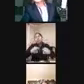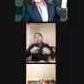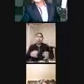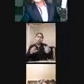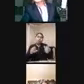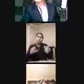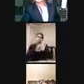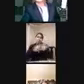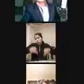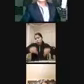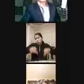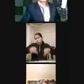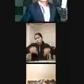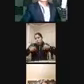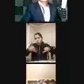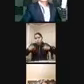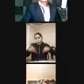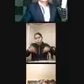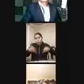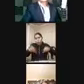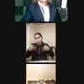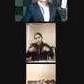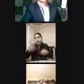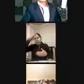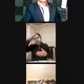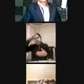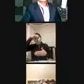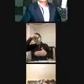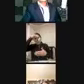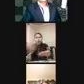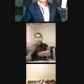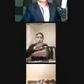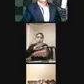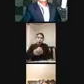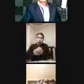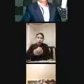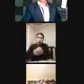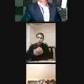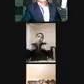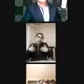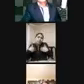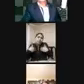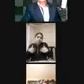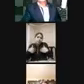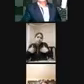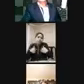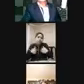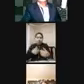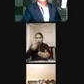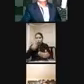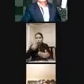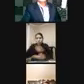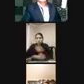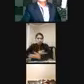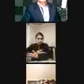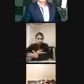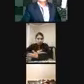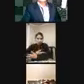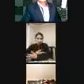con síndrome de Down. Entonces, este factor es una falla genética, ¿no? Algo que no se puede controlar, ¿no? Pero